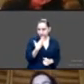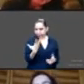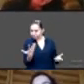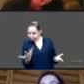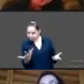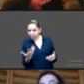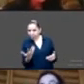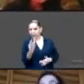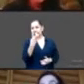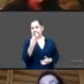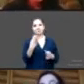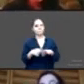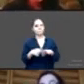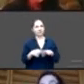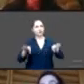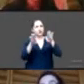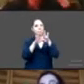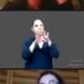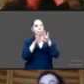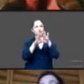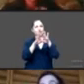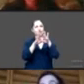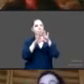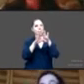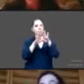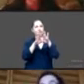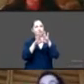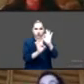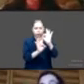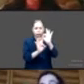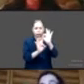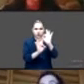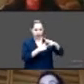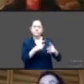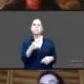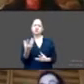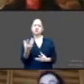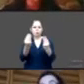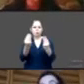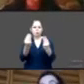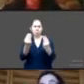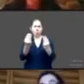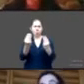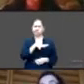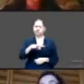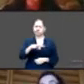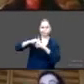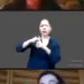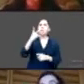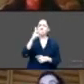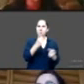tenemos una proporción que pudiera considerarse no despreciable de uso, por qué tienen algún embarazo. Las